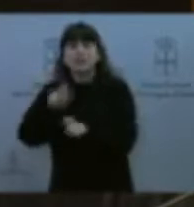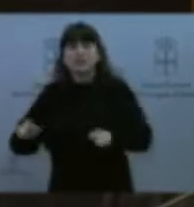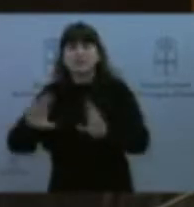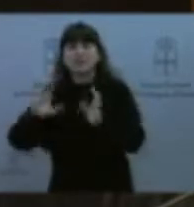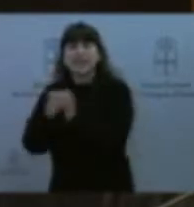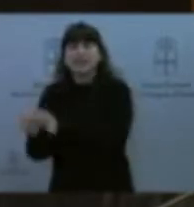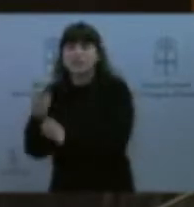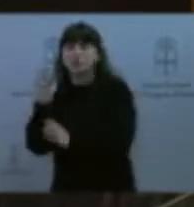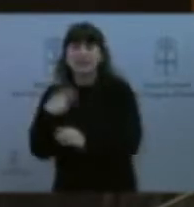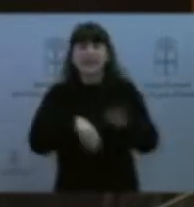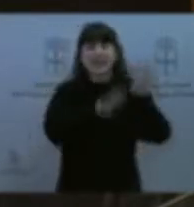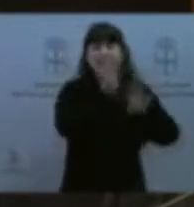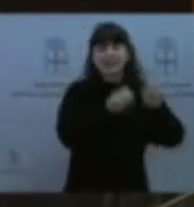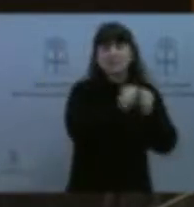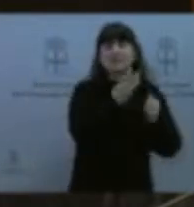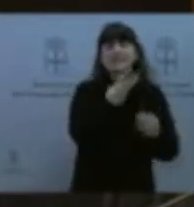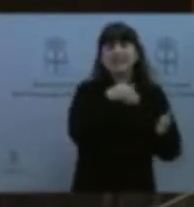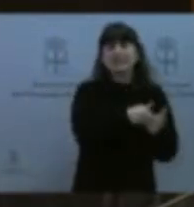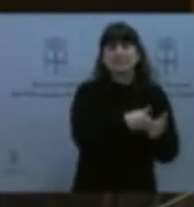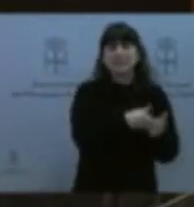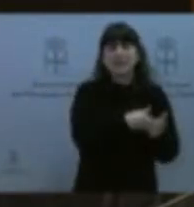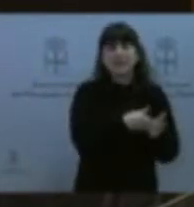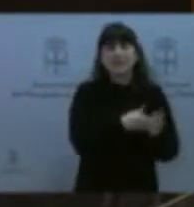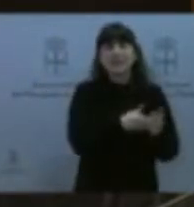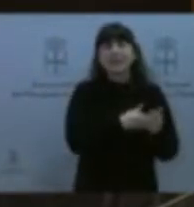decir, menos de la mitad, 2 personas en el